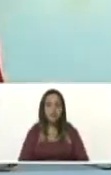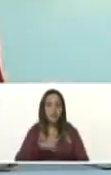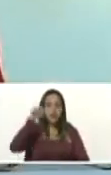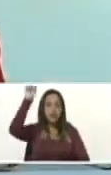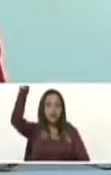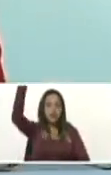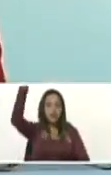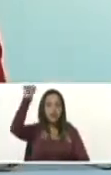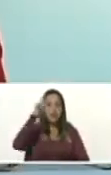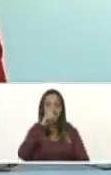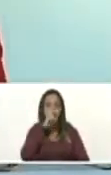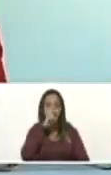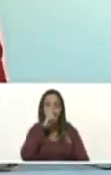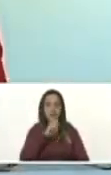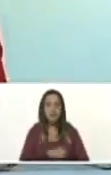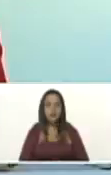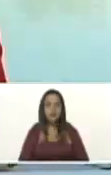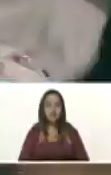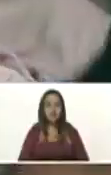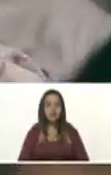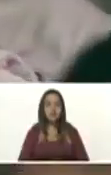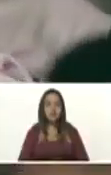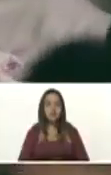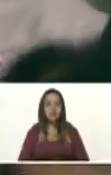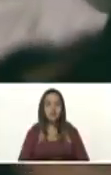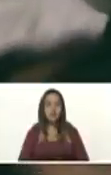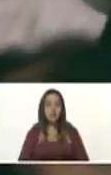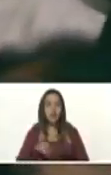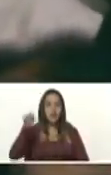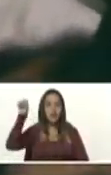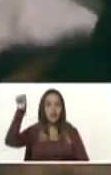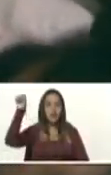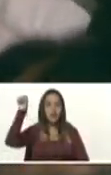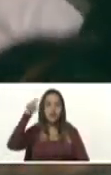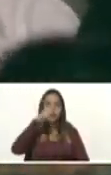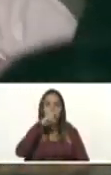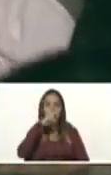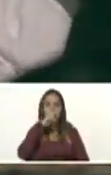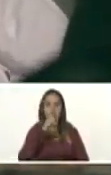Super Mustache, en inglés, ¿no? Super Mustache.